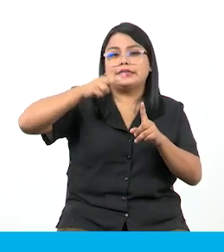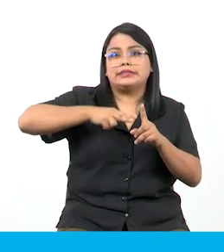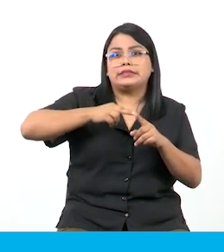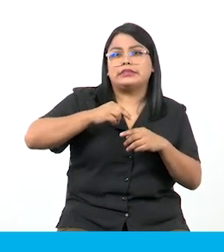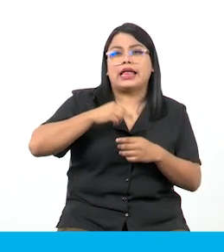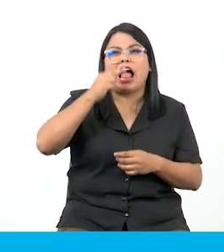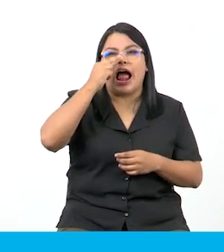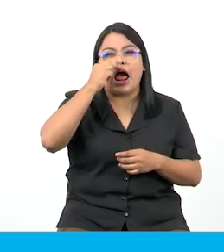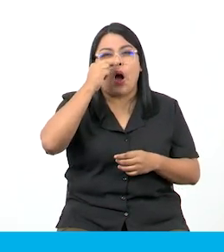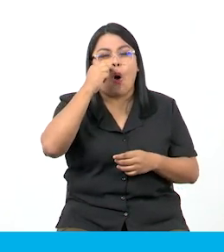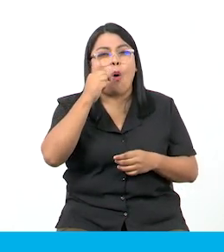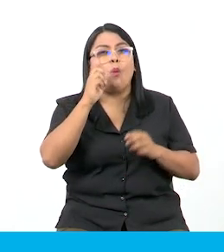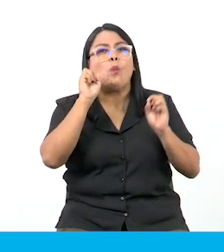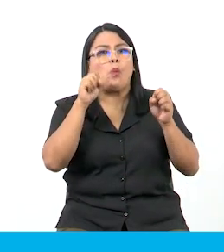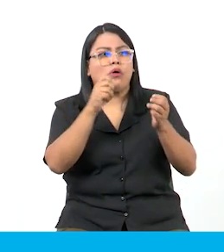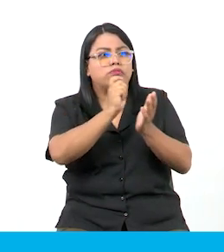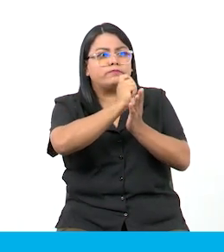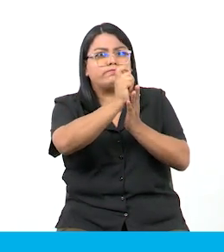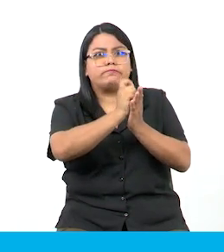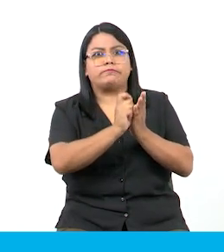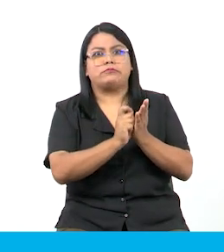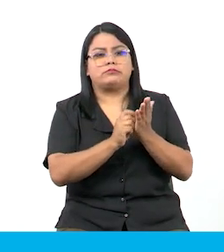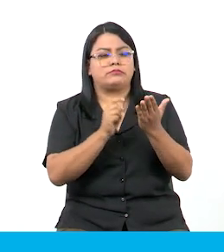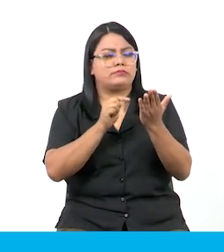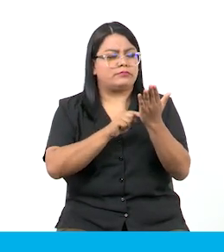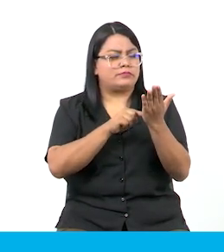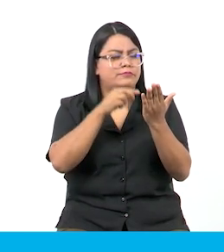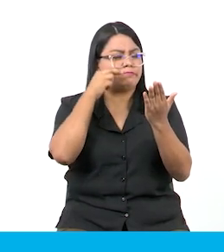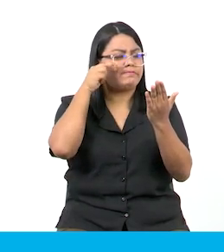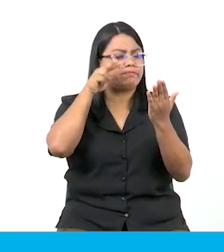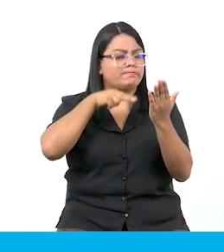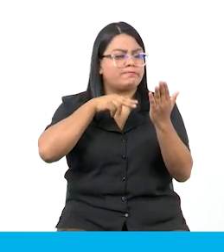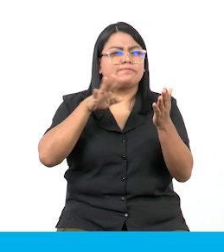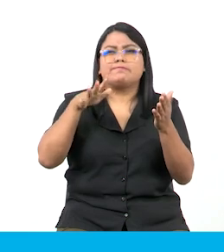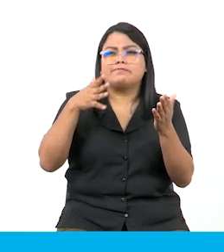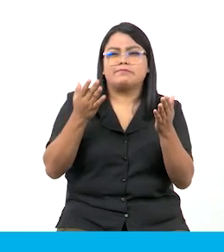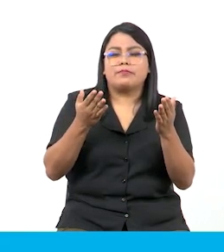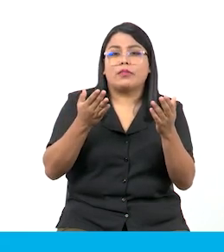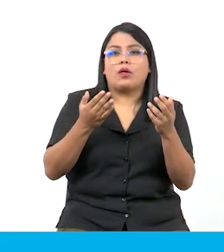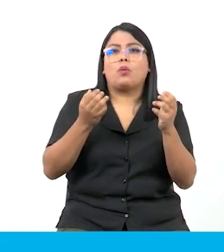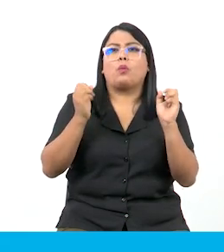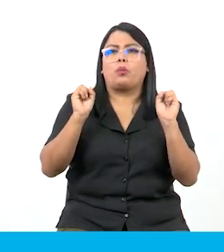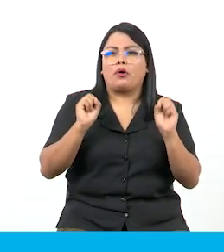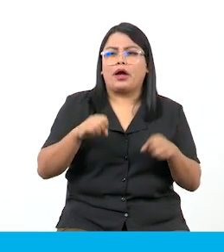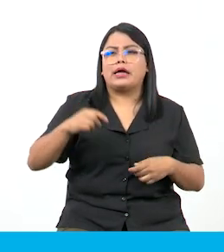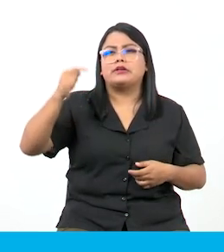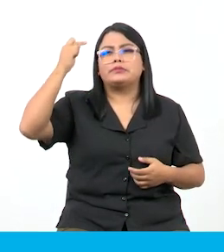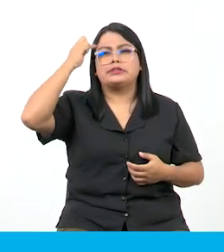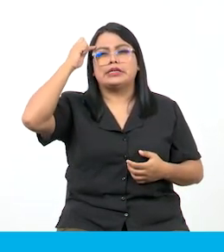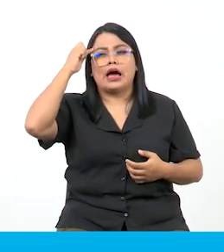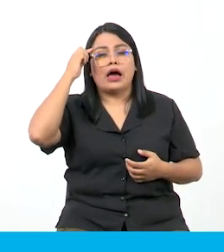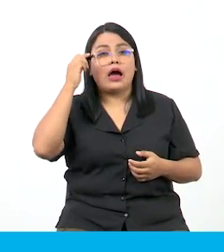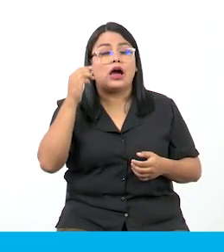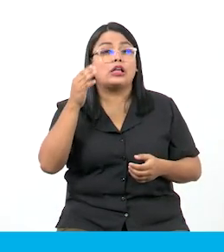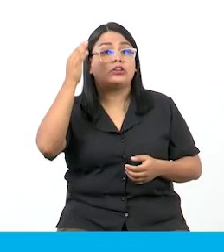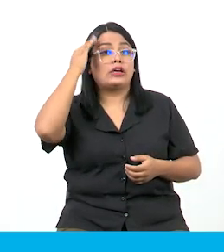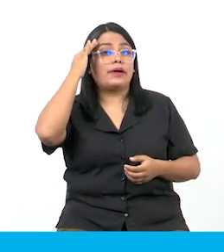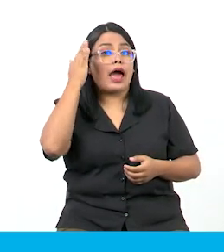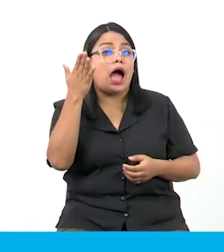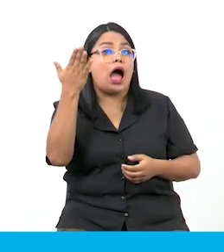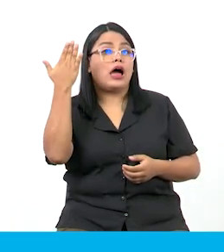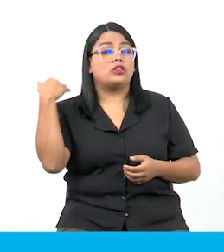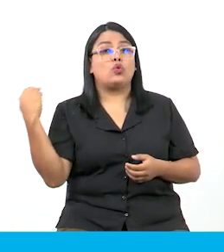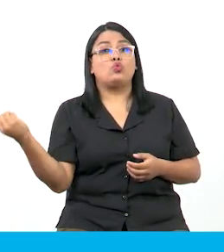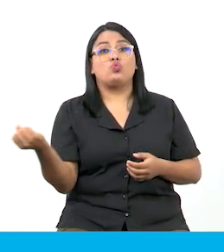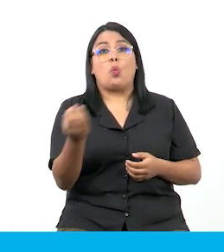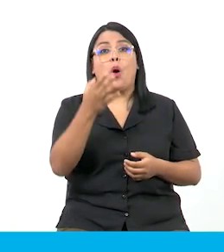qué características de la comedia se cumplen con el texto? Con esto lo que se pretende es que se pongan en juego los